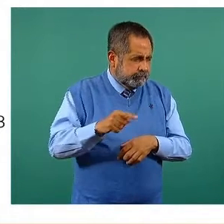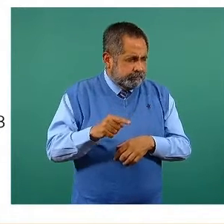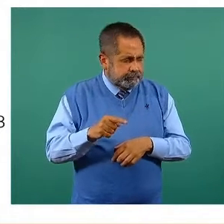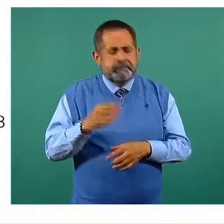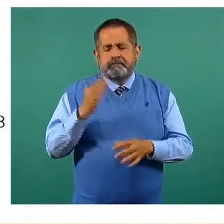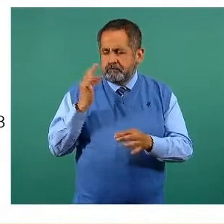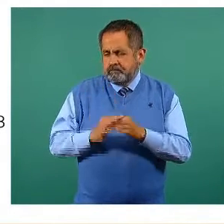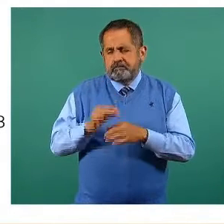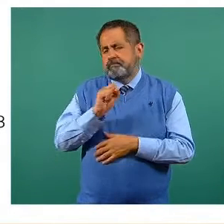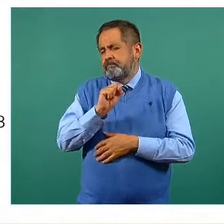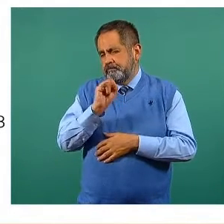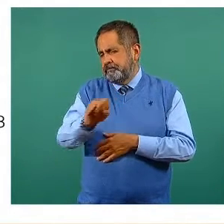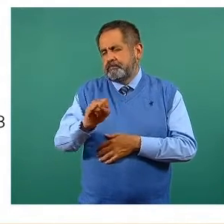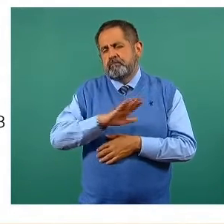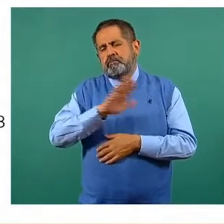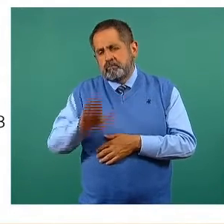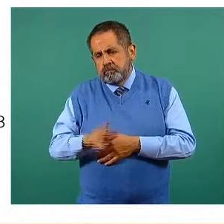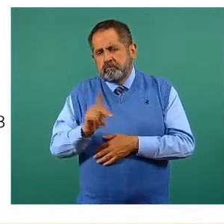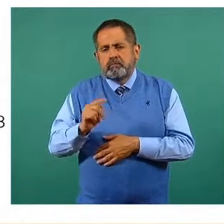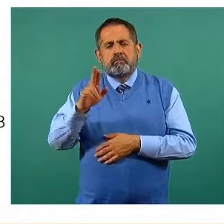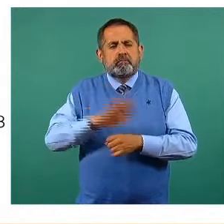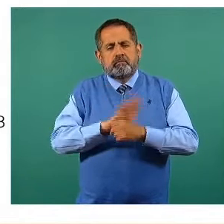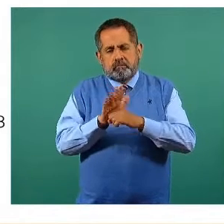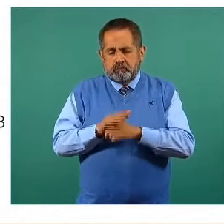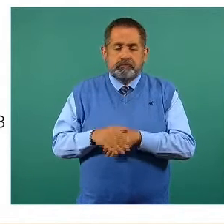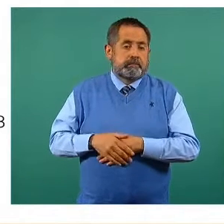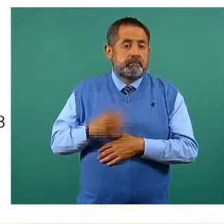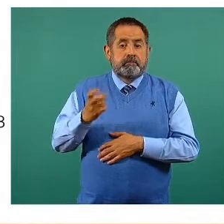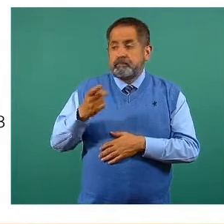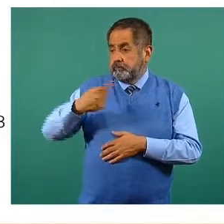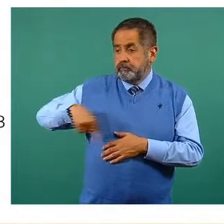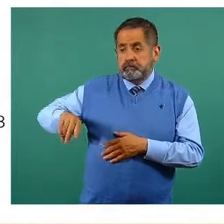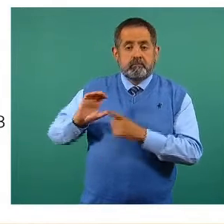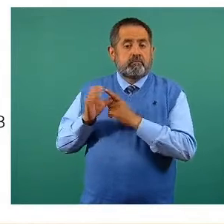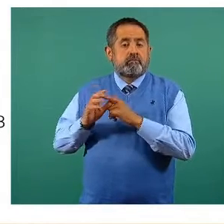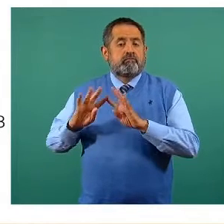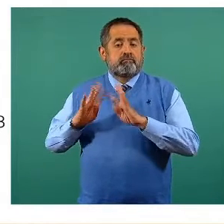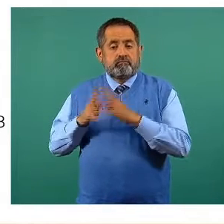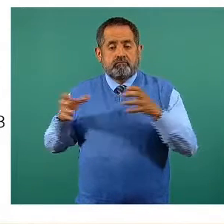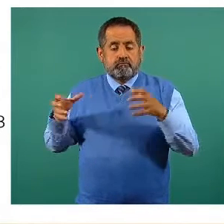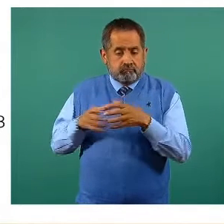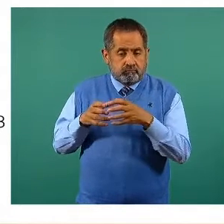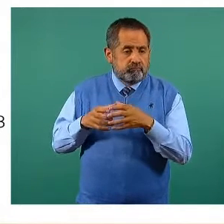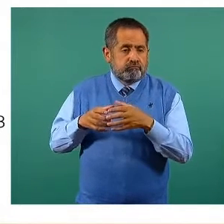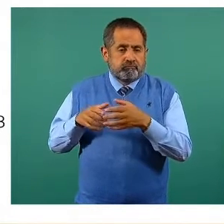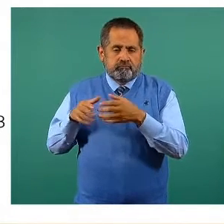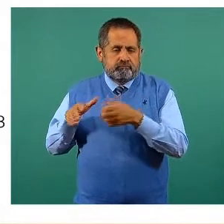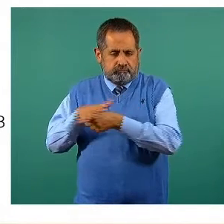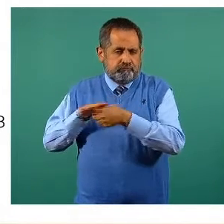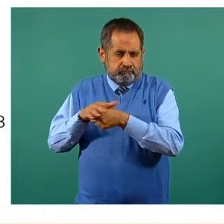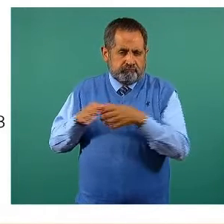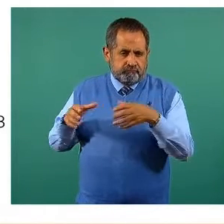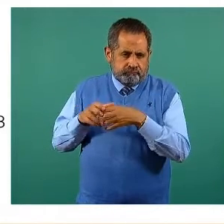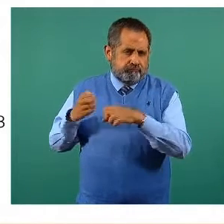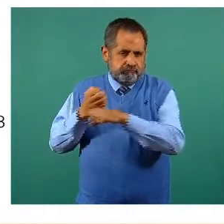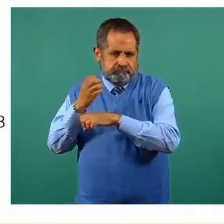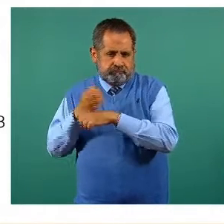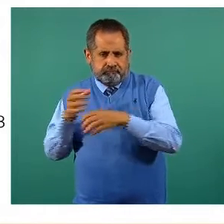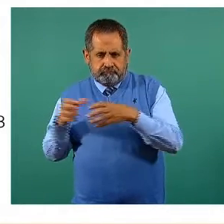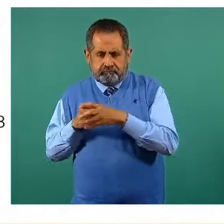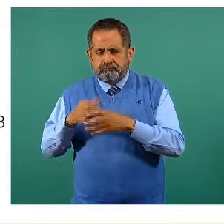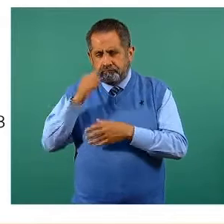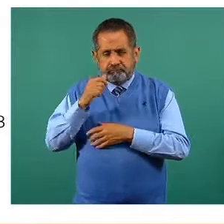lleve a cabo, se requiere que sesionen en un comité, que este puede darse a nivel jurisdiccional, normalmente